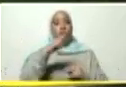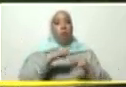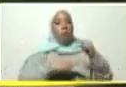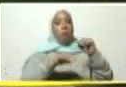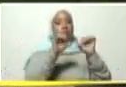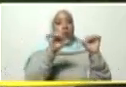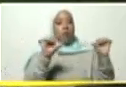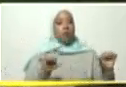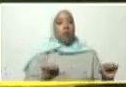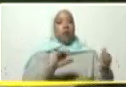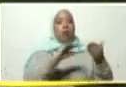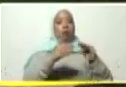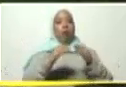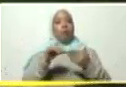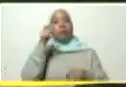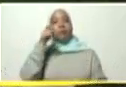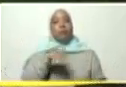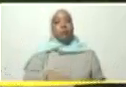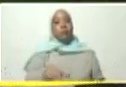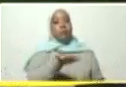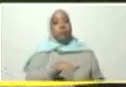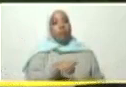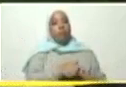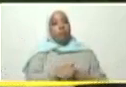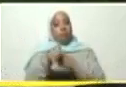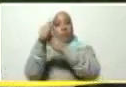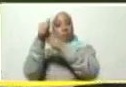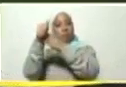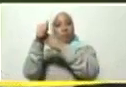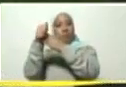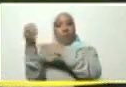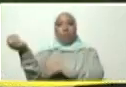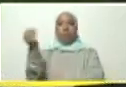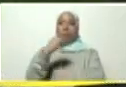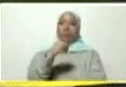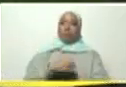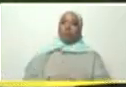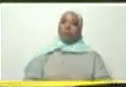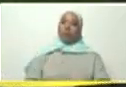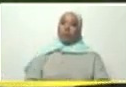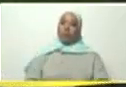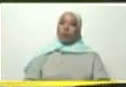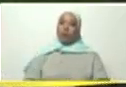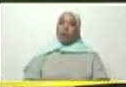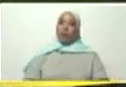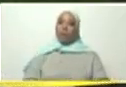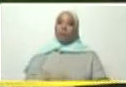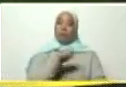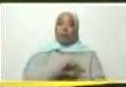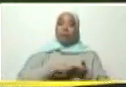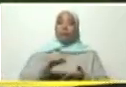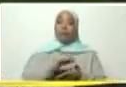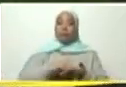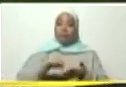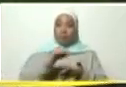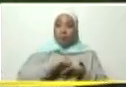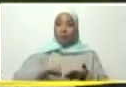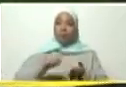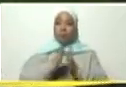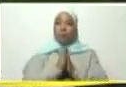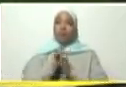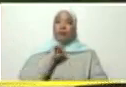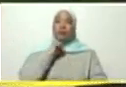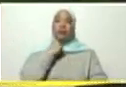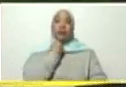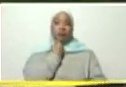sistema colectivo y democrático del liderazgos y de fuerza es el secreto tomen nota pues los secretos